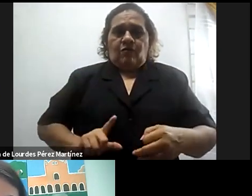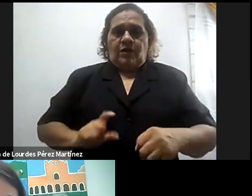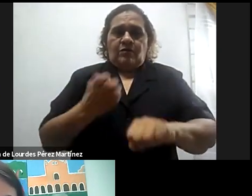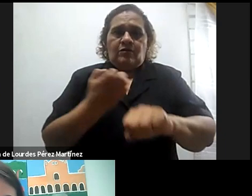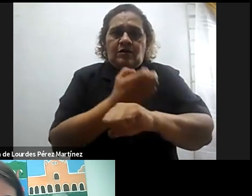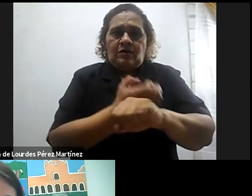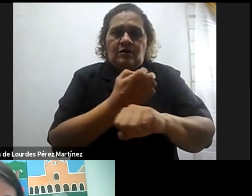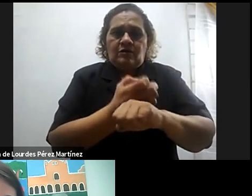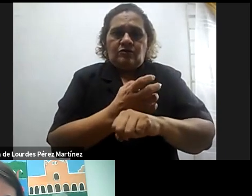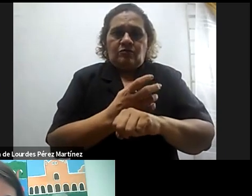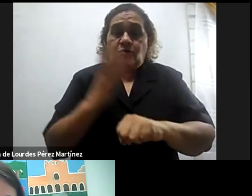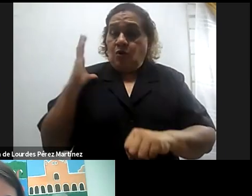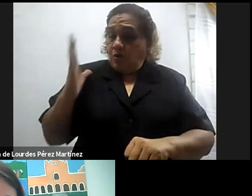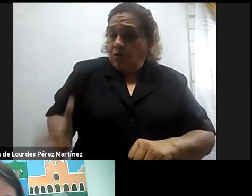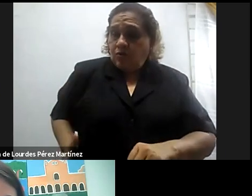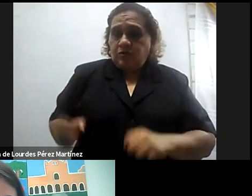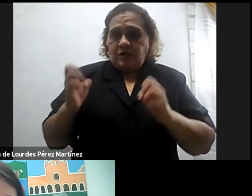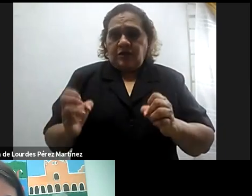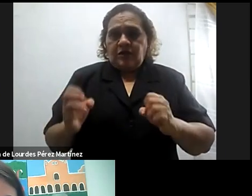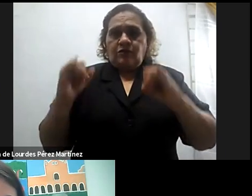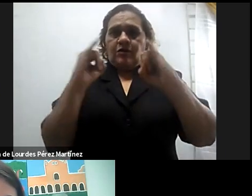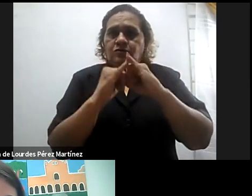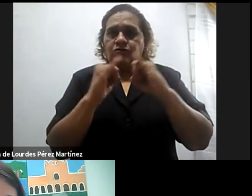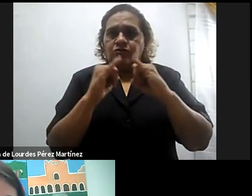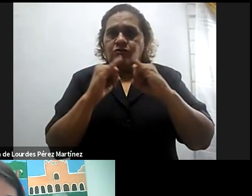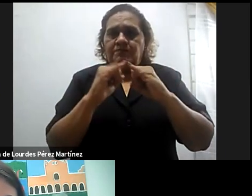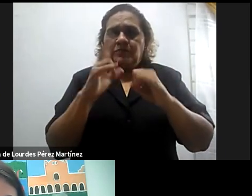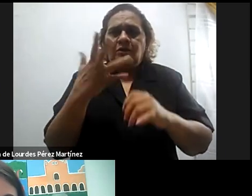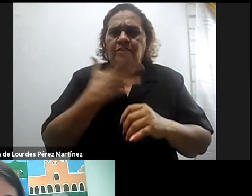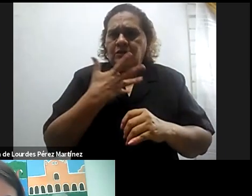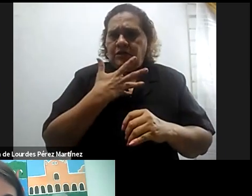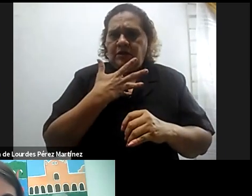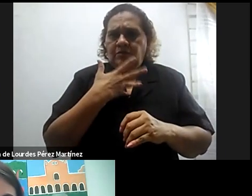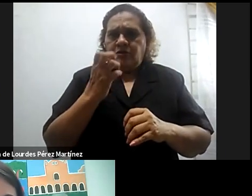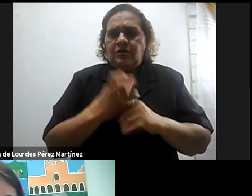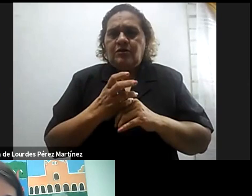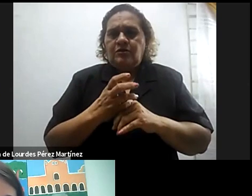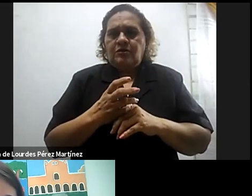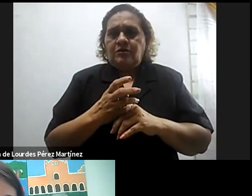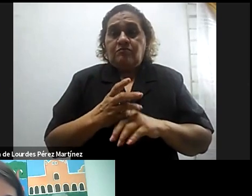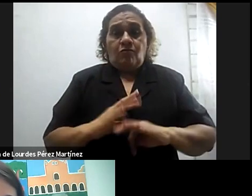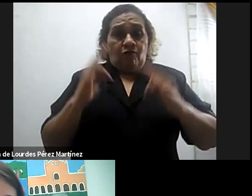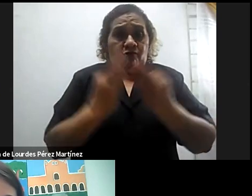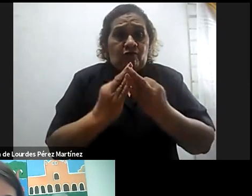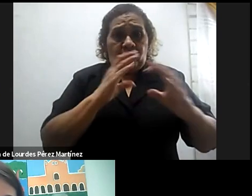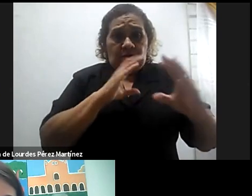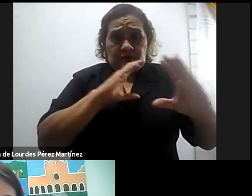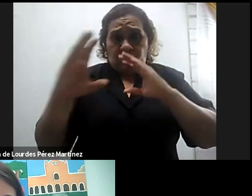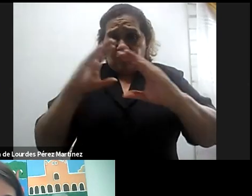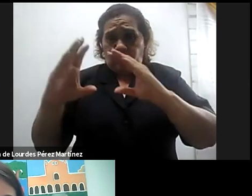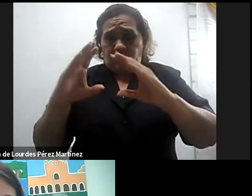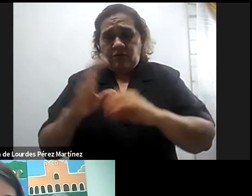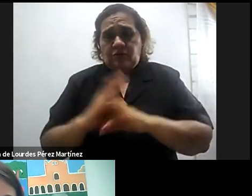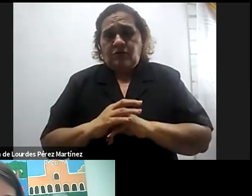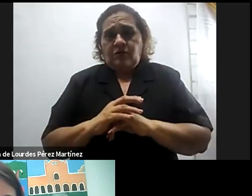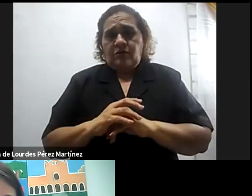verdad es que yo estoy muy orgullosa de estar en una institución donde, pues de alguna manera tenemos también estos canales de comunicación. Yo creo que como nunca se le ha